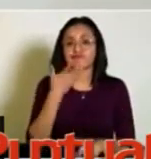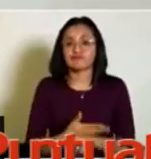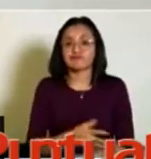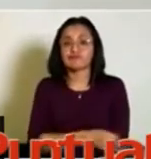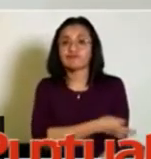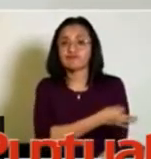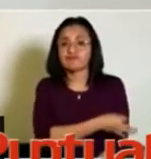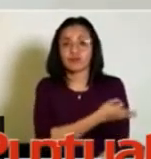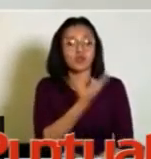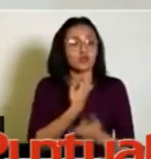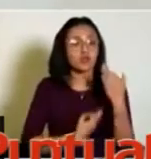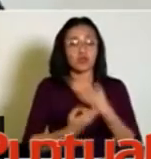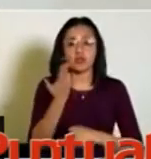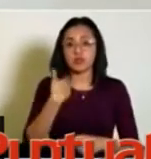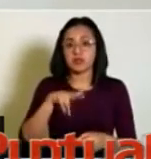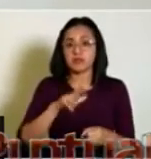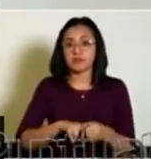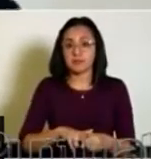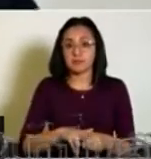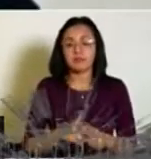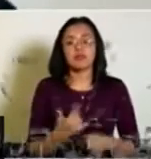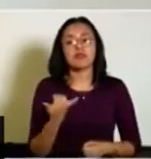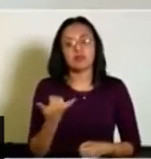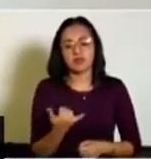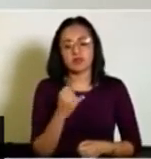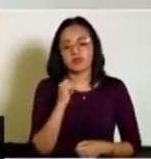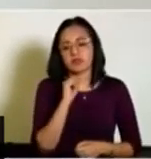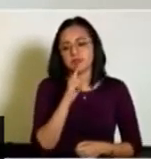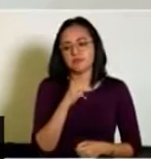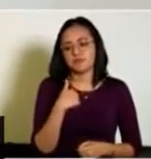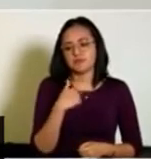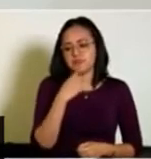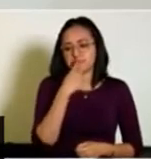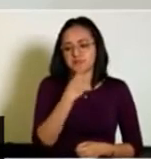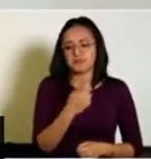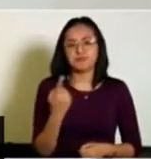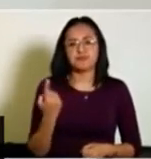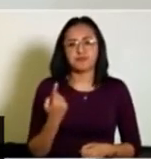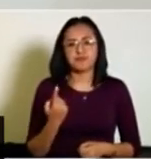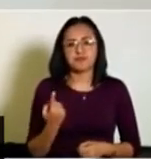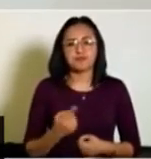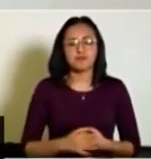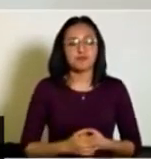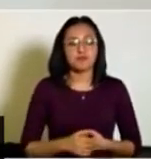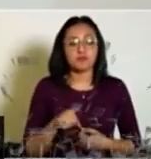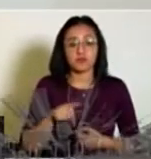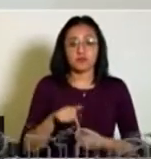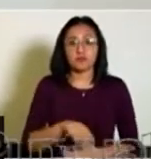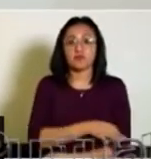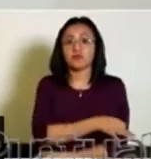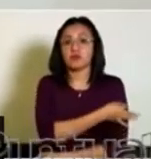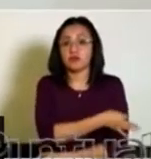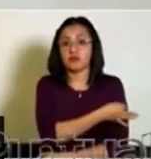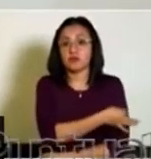los hospitales. Y sí comentar, gobernador, que es la